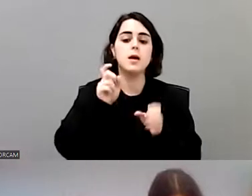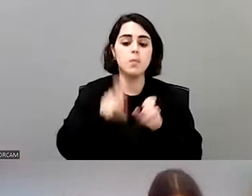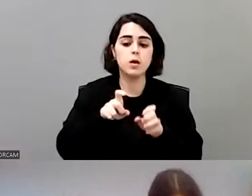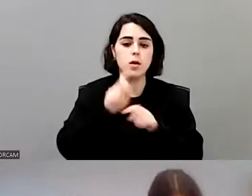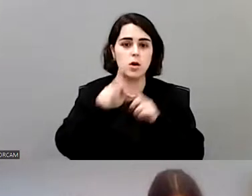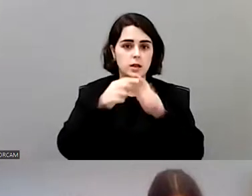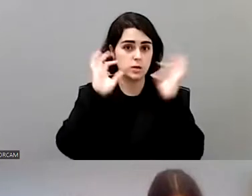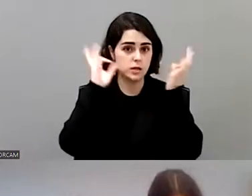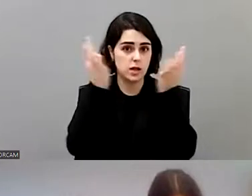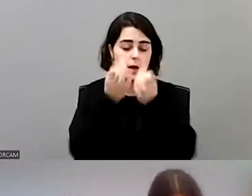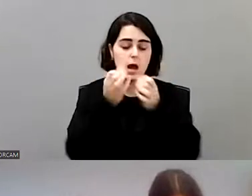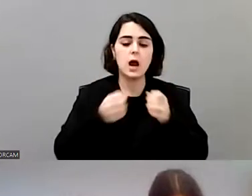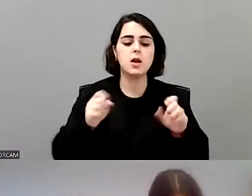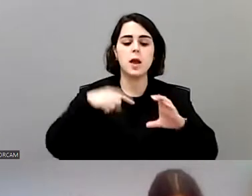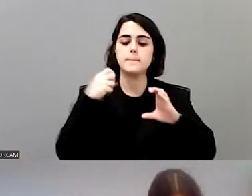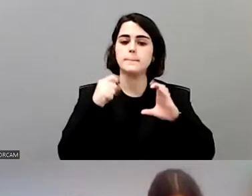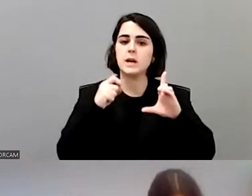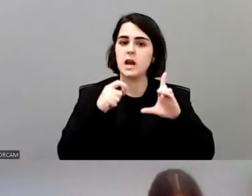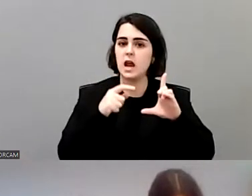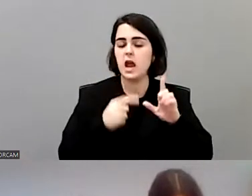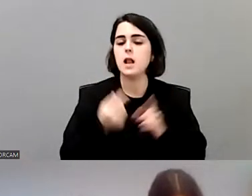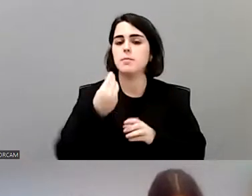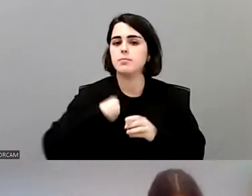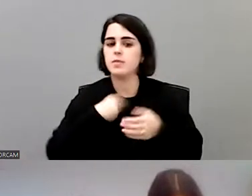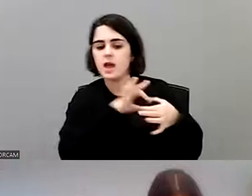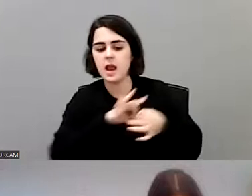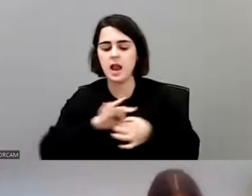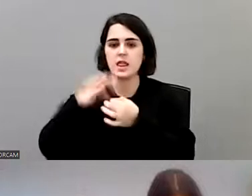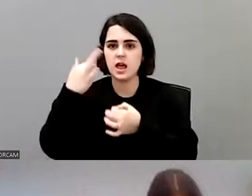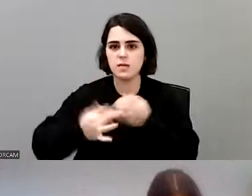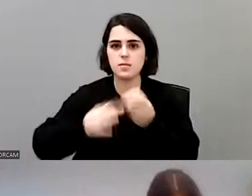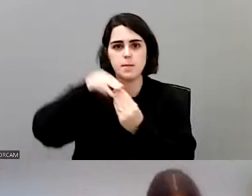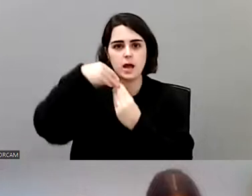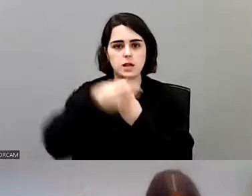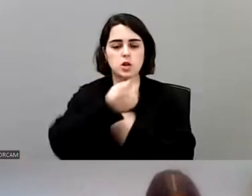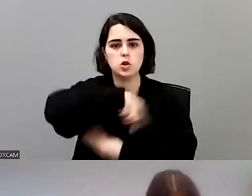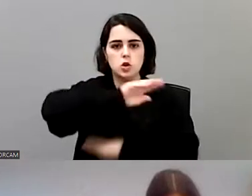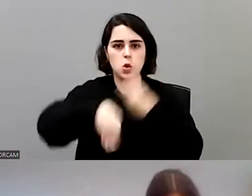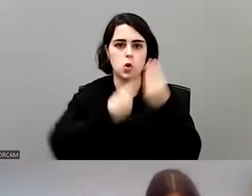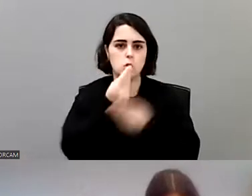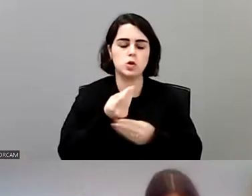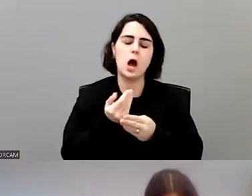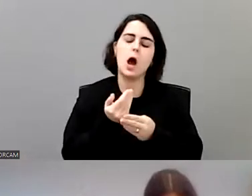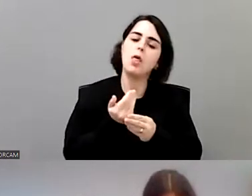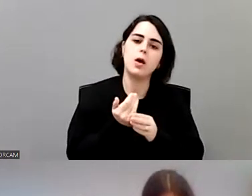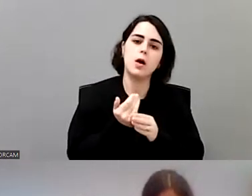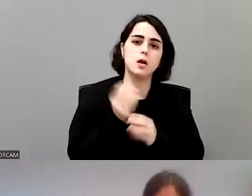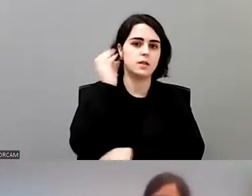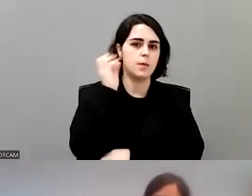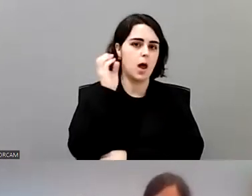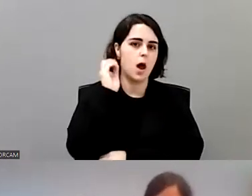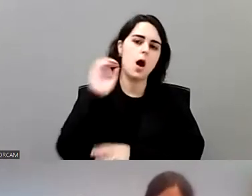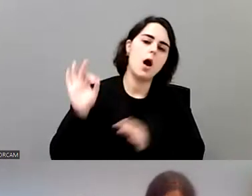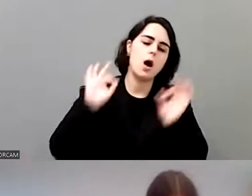seminario, con el enlace de la sesión y los materiales que vamos a usar y que vamos a presentar durante el seminario, para que lo